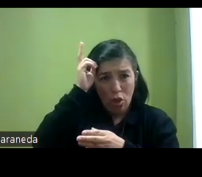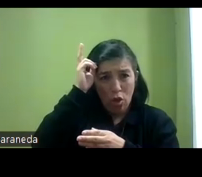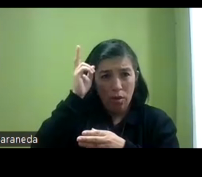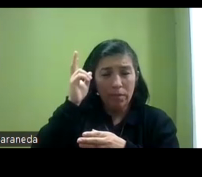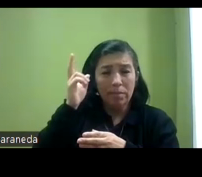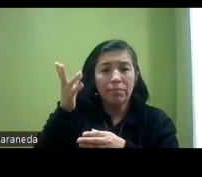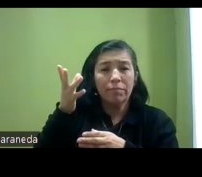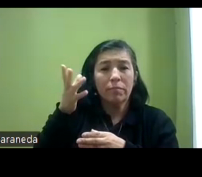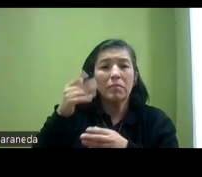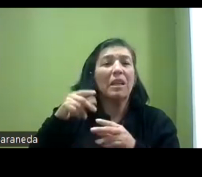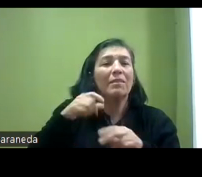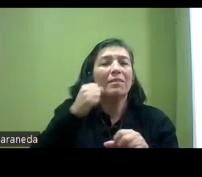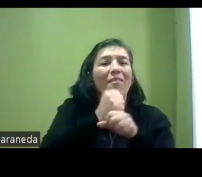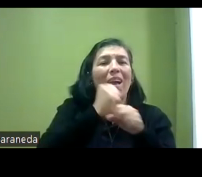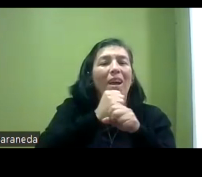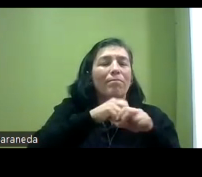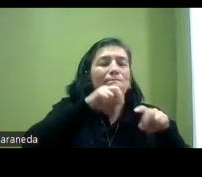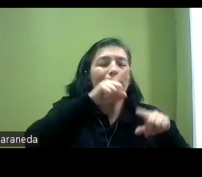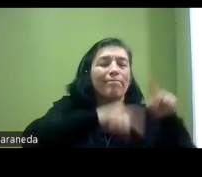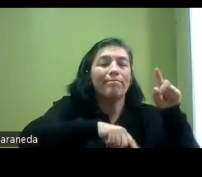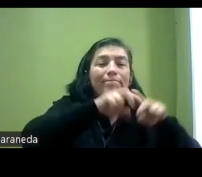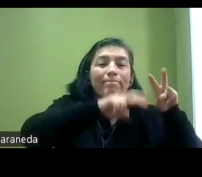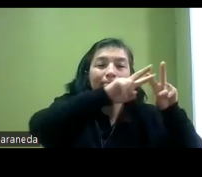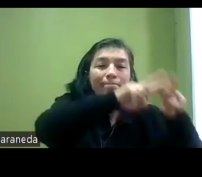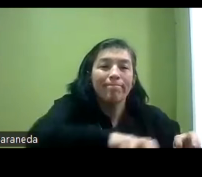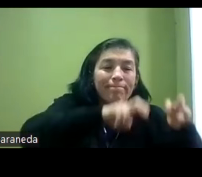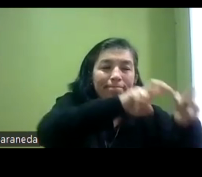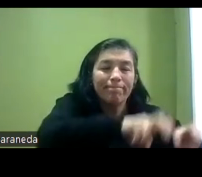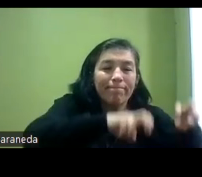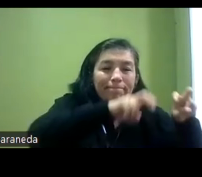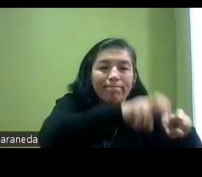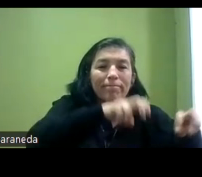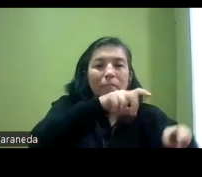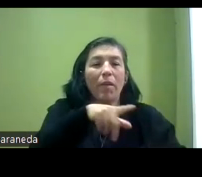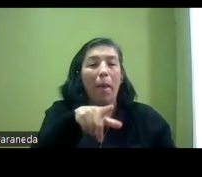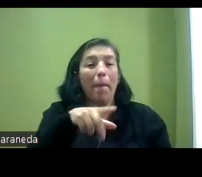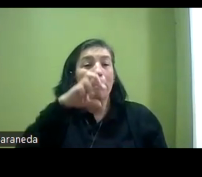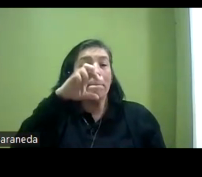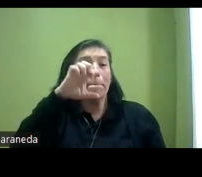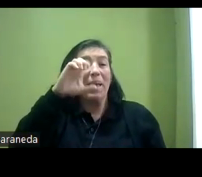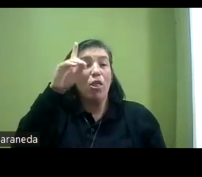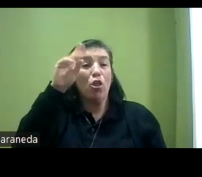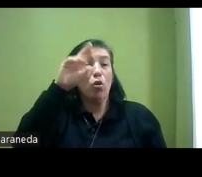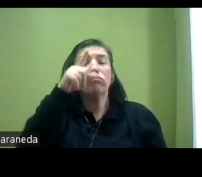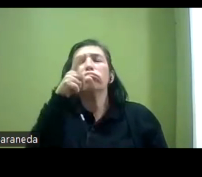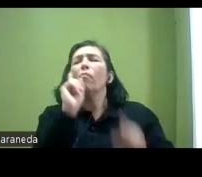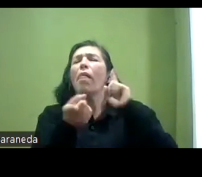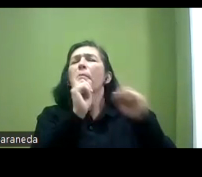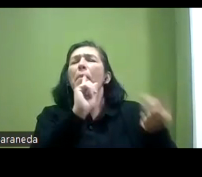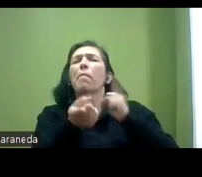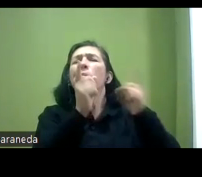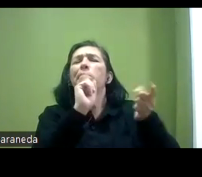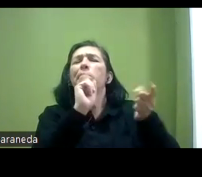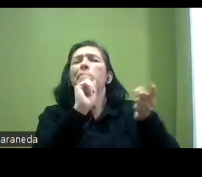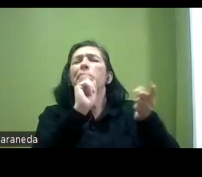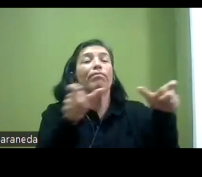como agricultores que estaban un poco más al interior.